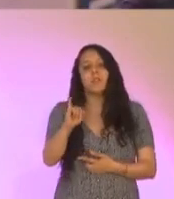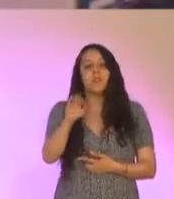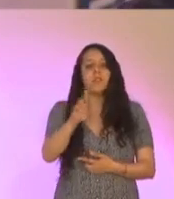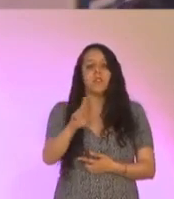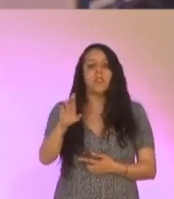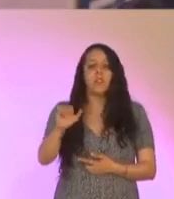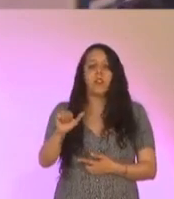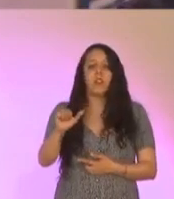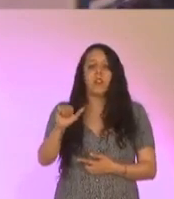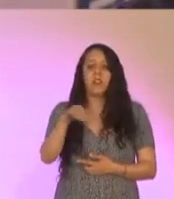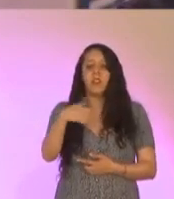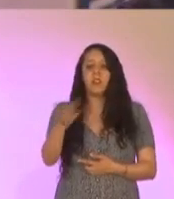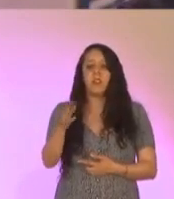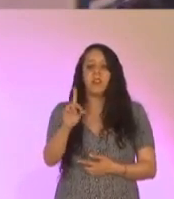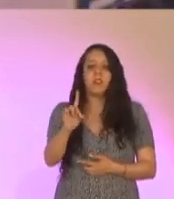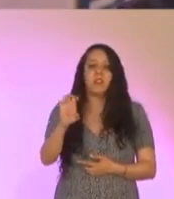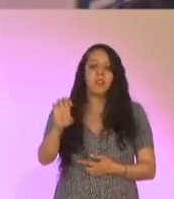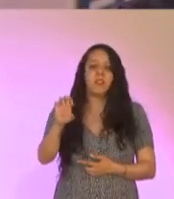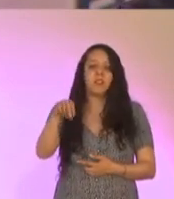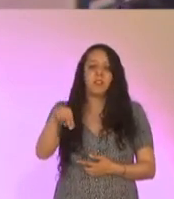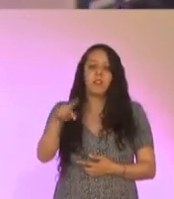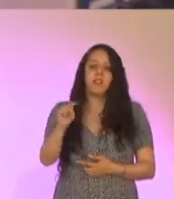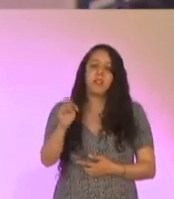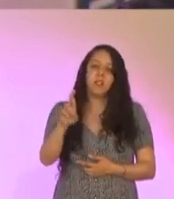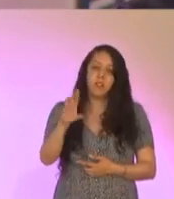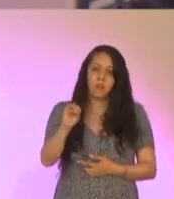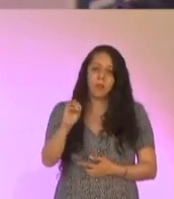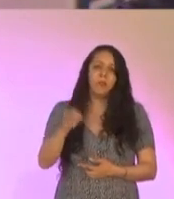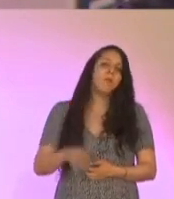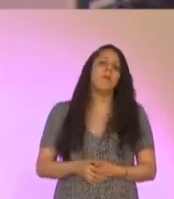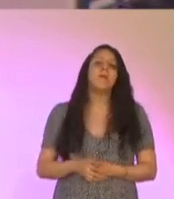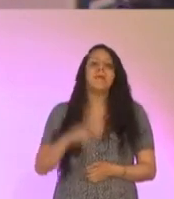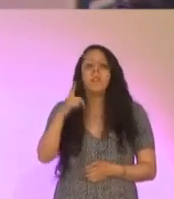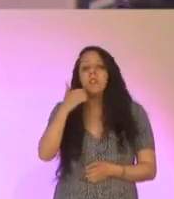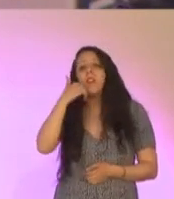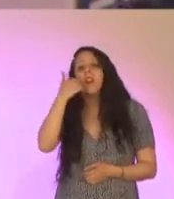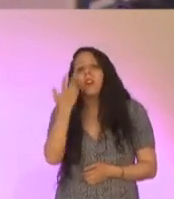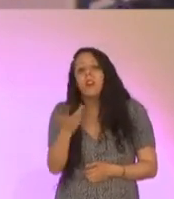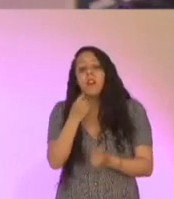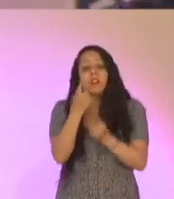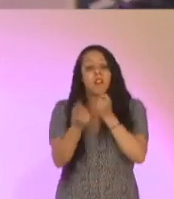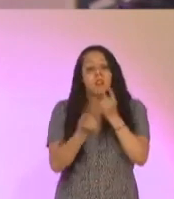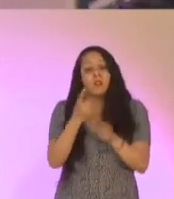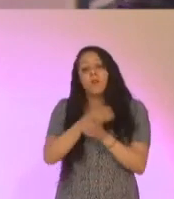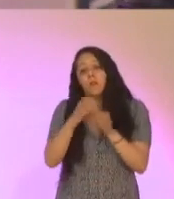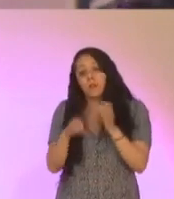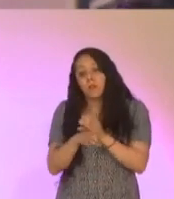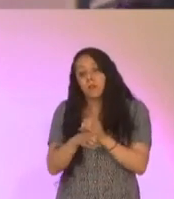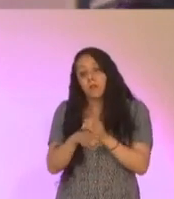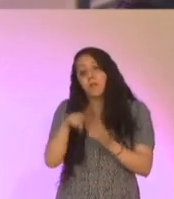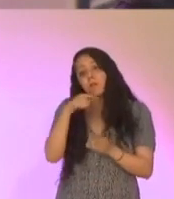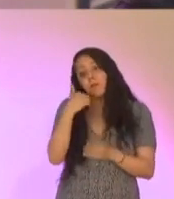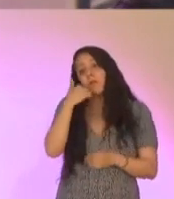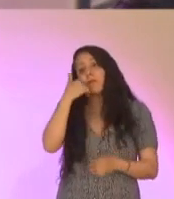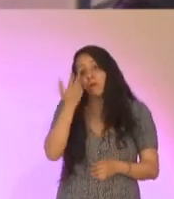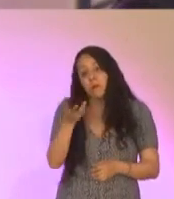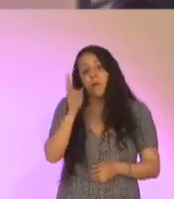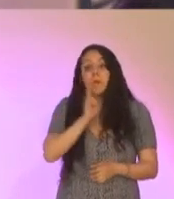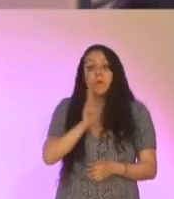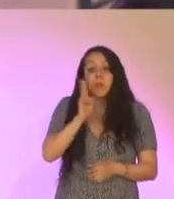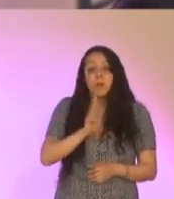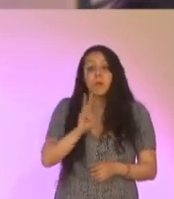pretextos para escribir cuando lo único que quedaba era el silencio no la incertidumbre